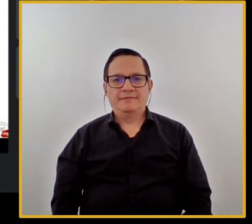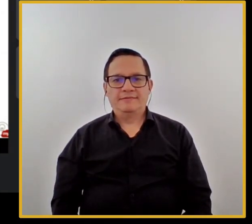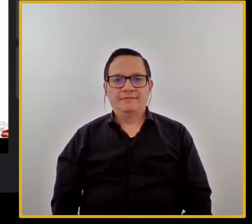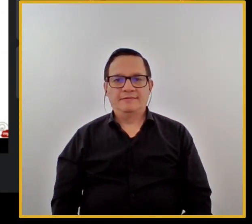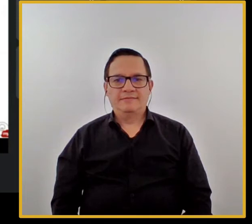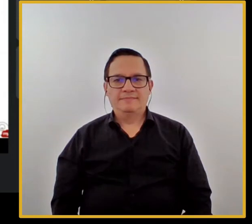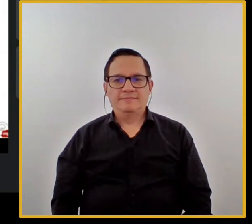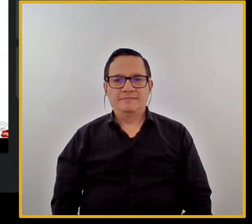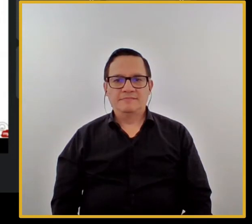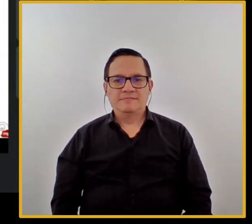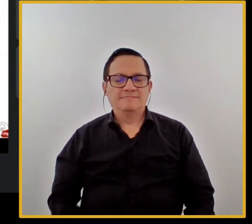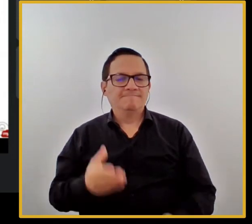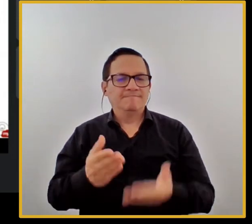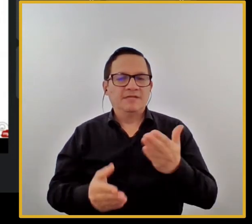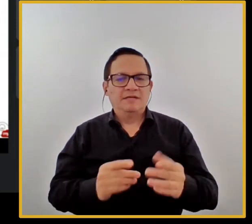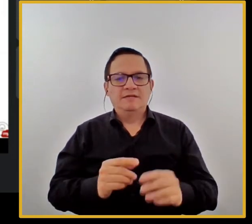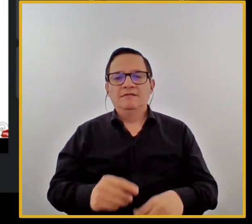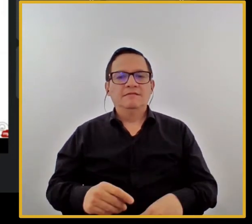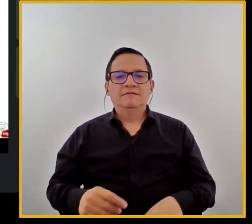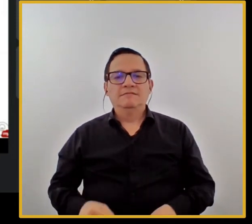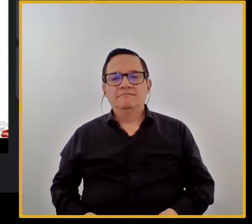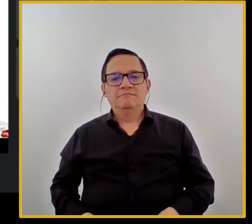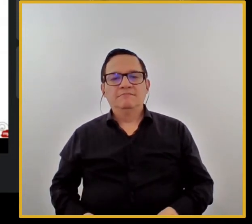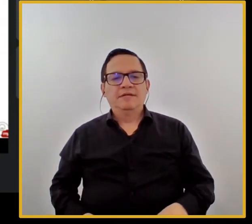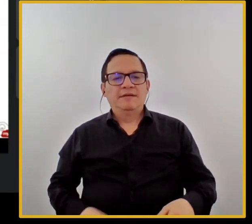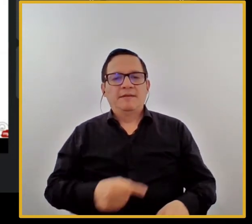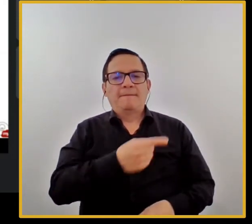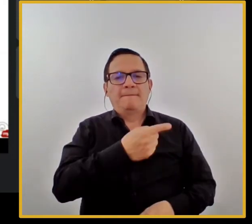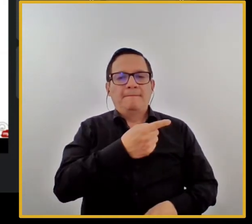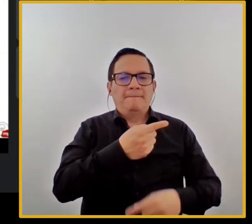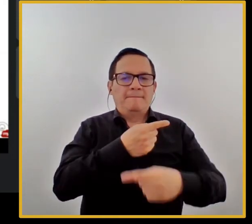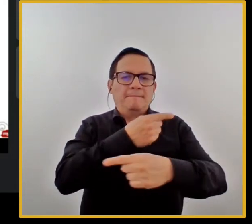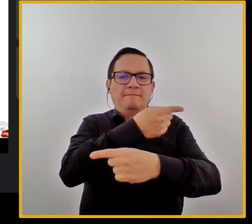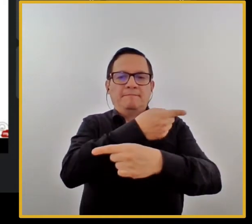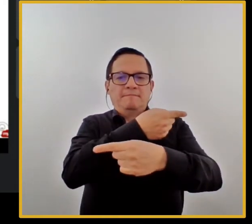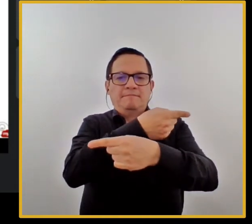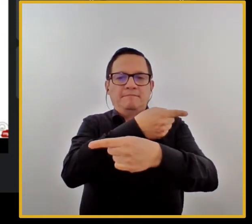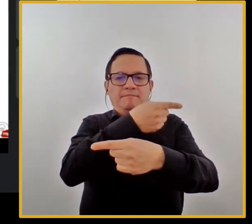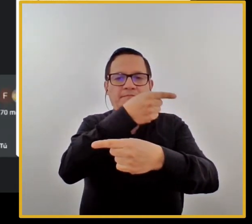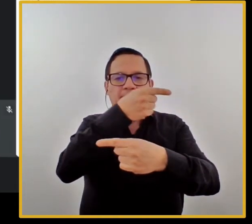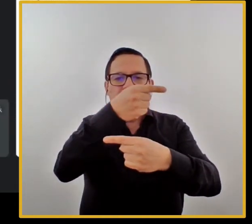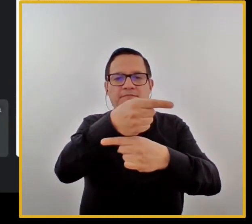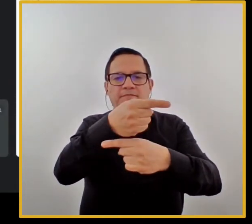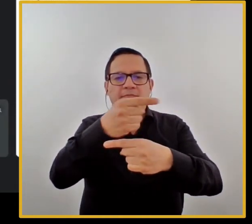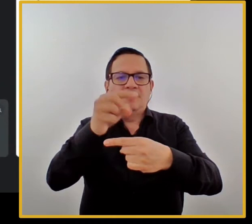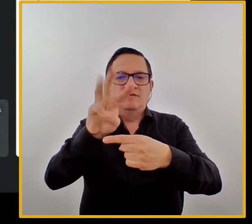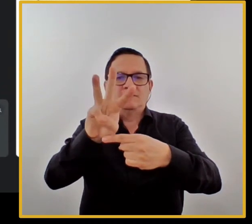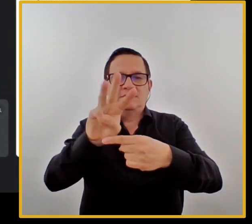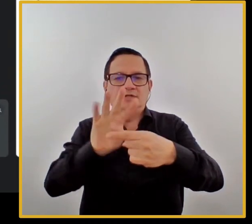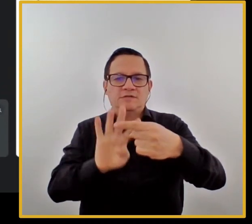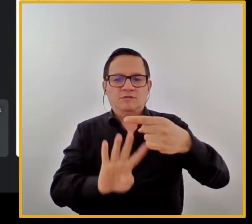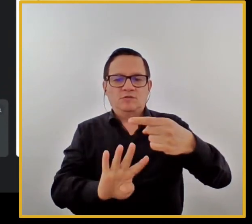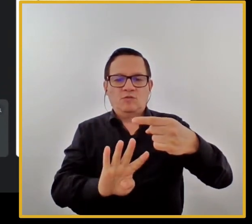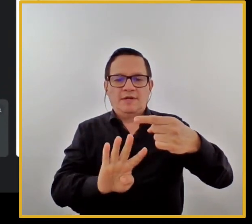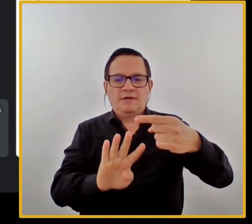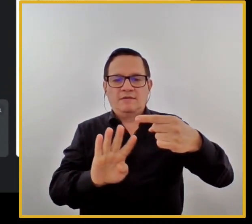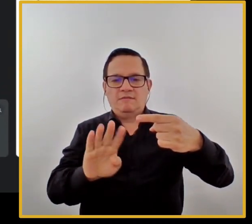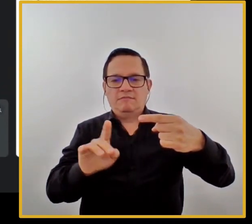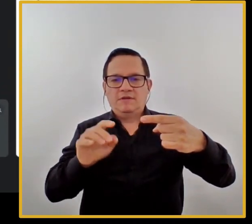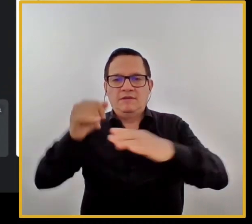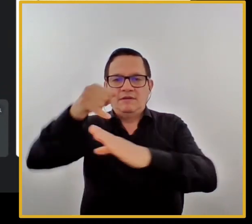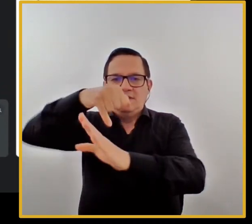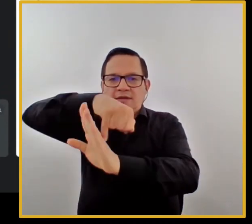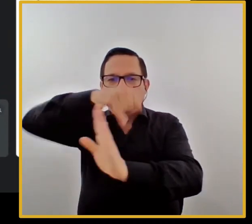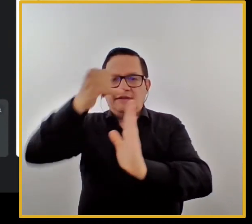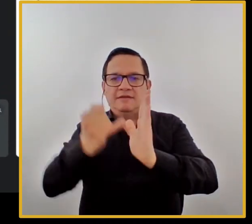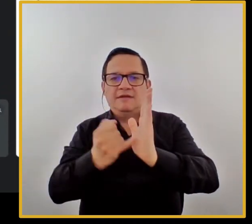allí quedaría menos 3/4, ¿cierto? De la integral de quién? De